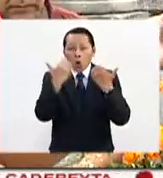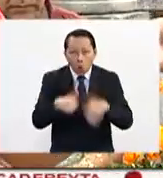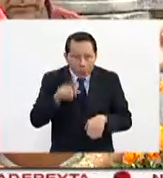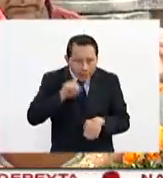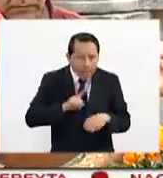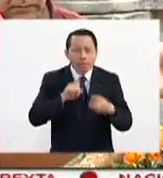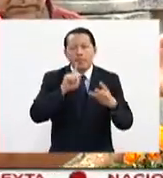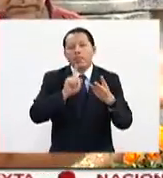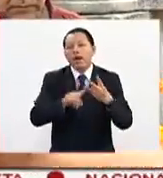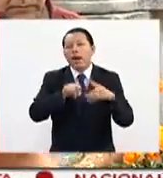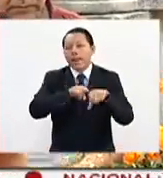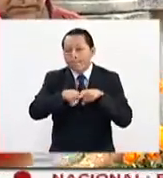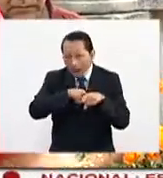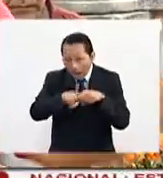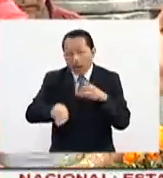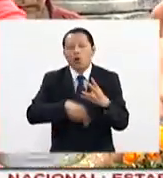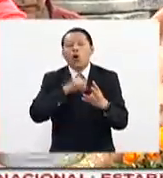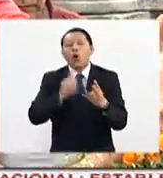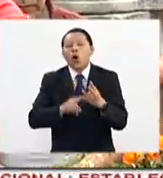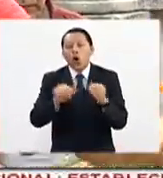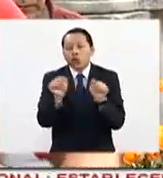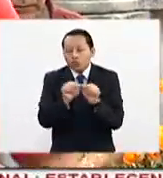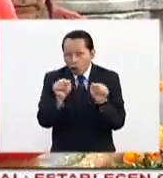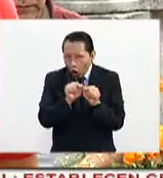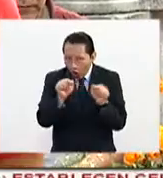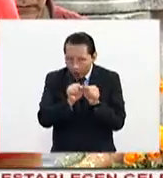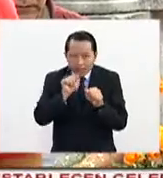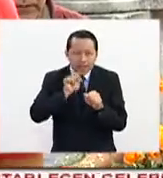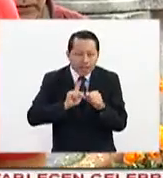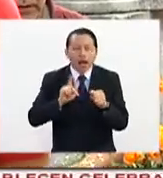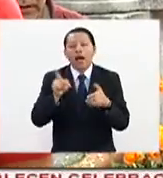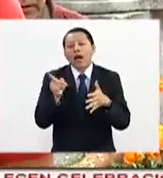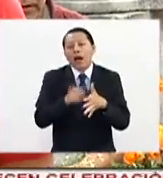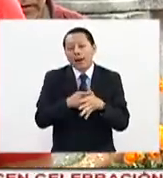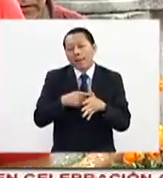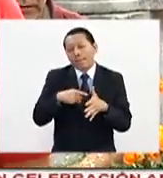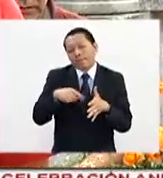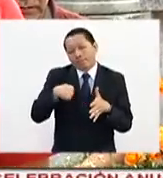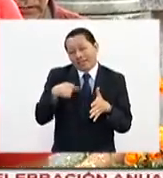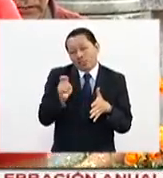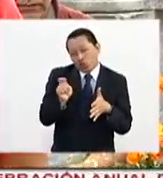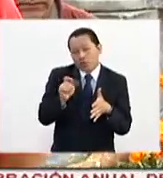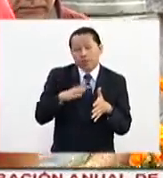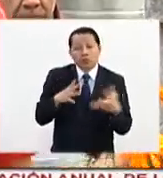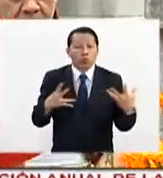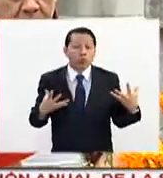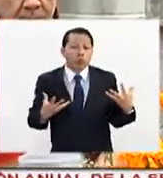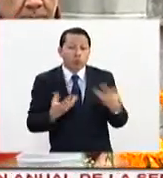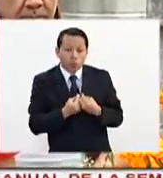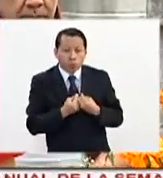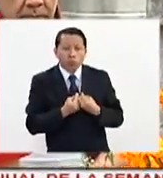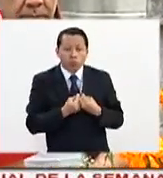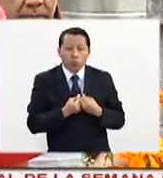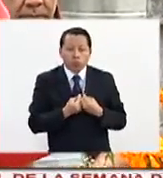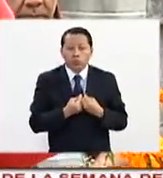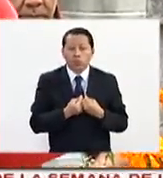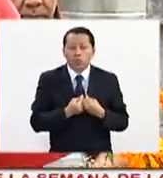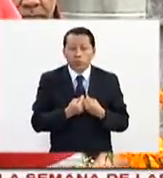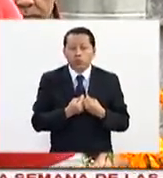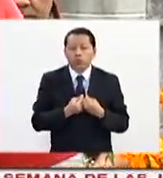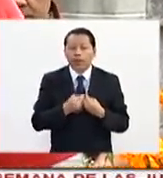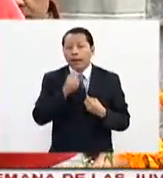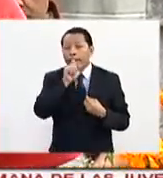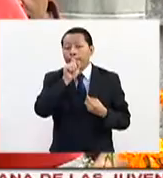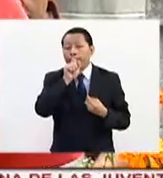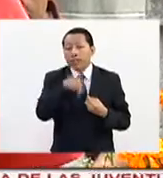hermano, mi sobrina, mi pareja y venimos a... Bueno, pues prácticamente